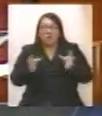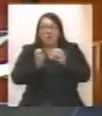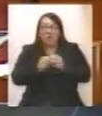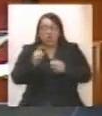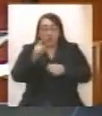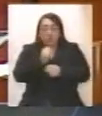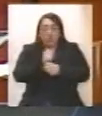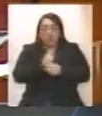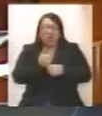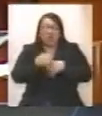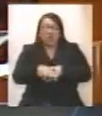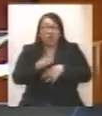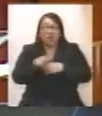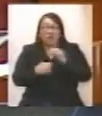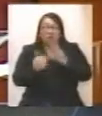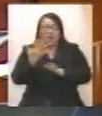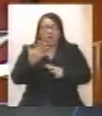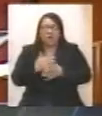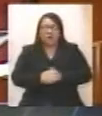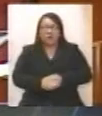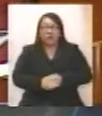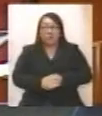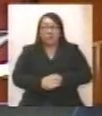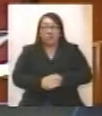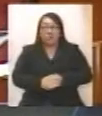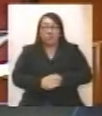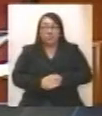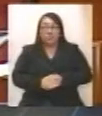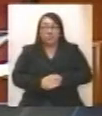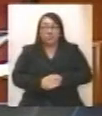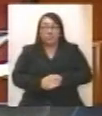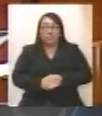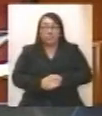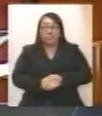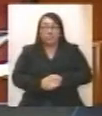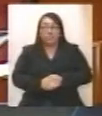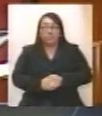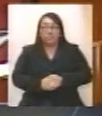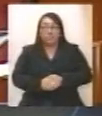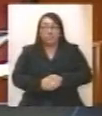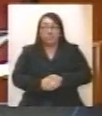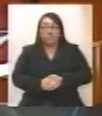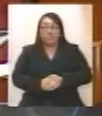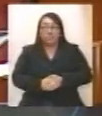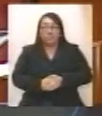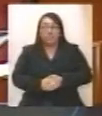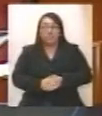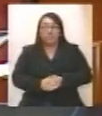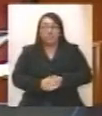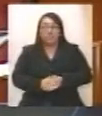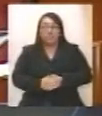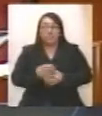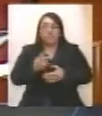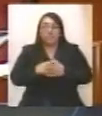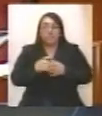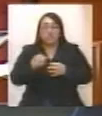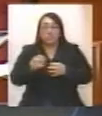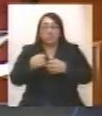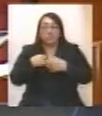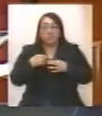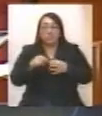Complementariamente, a julio del 2015, se contará con el data center del sector interior, lo que